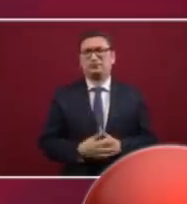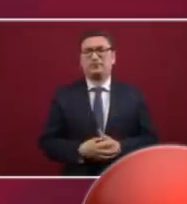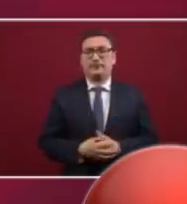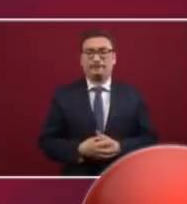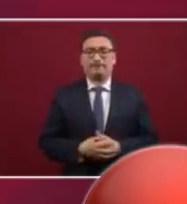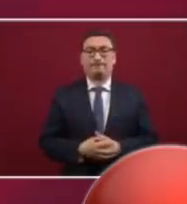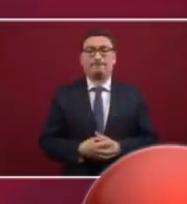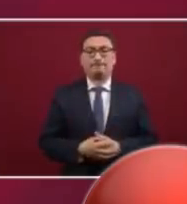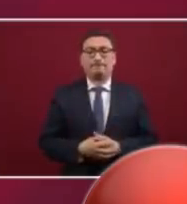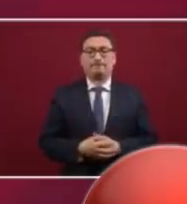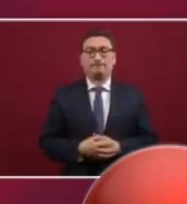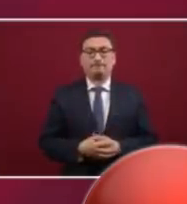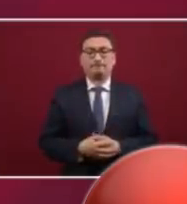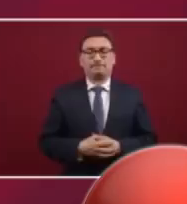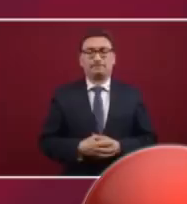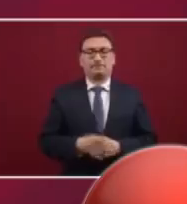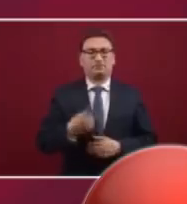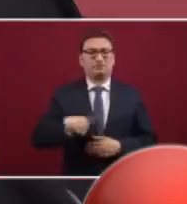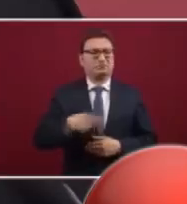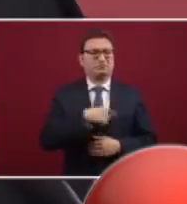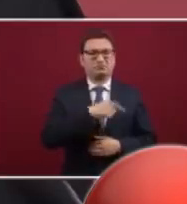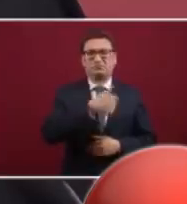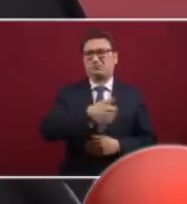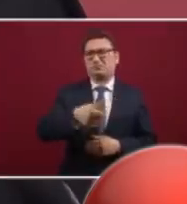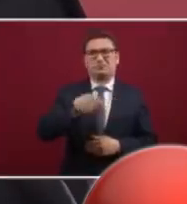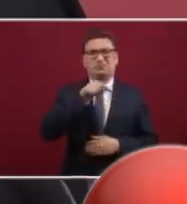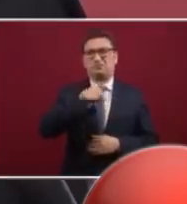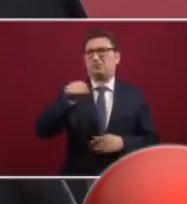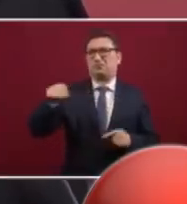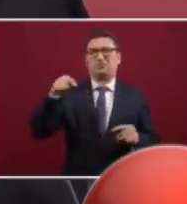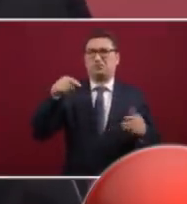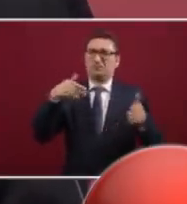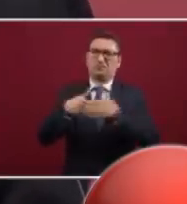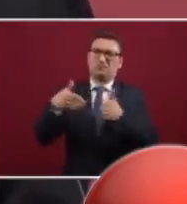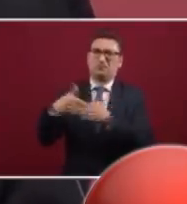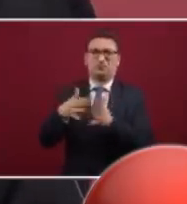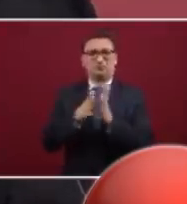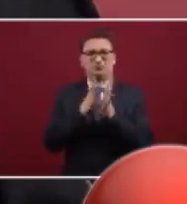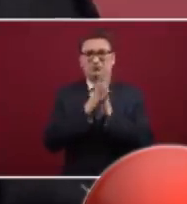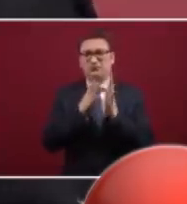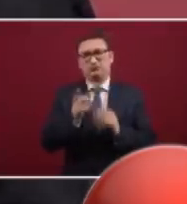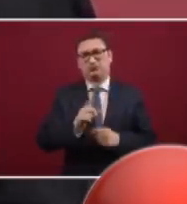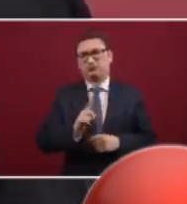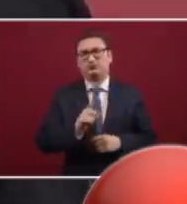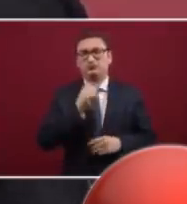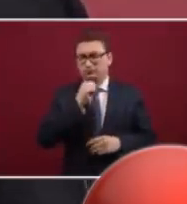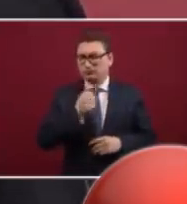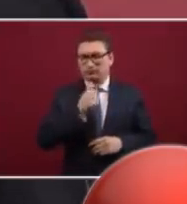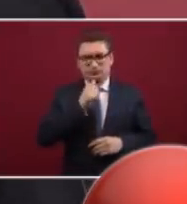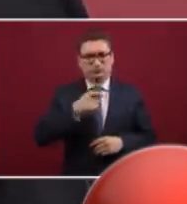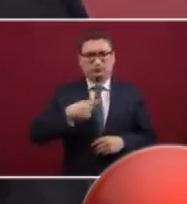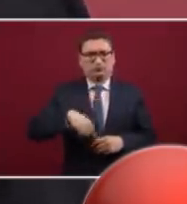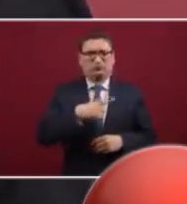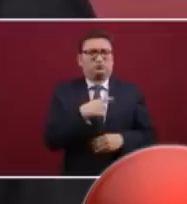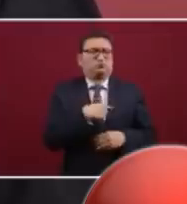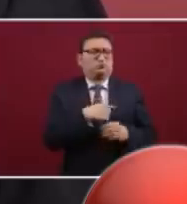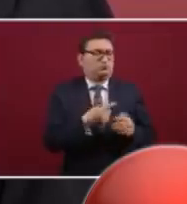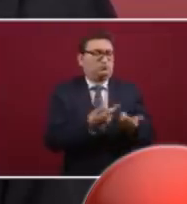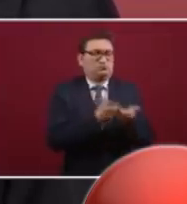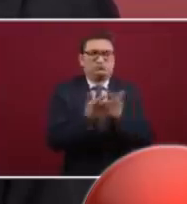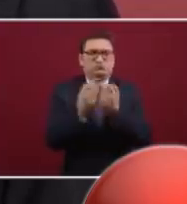No vamos nosotros a limitar la participación de nadie. No tenemos